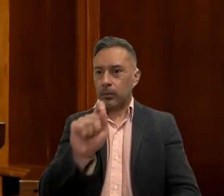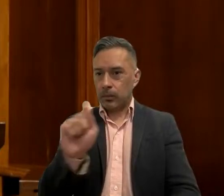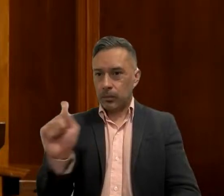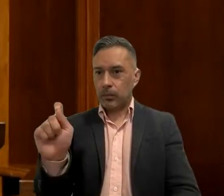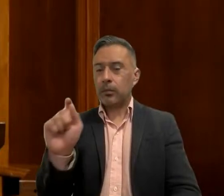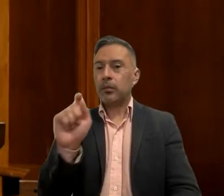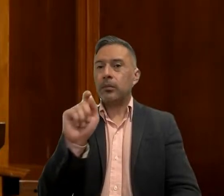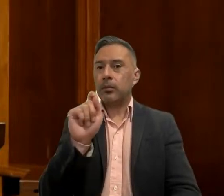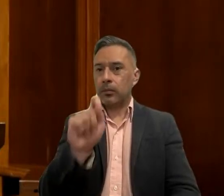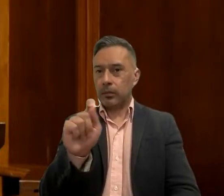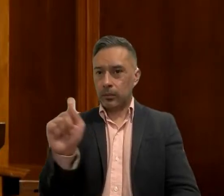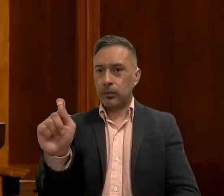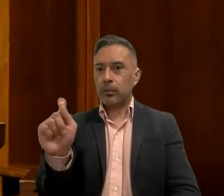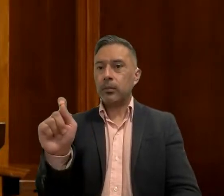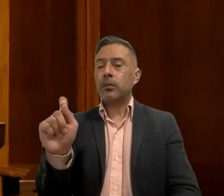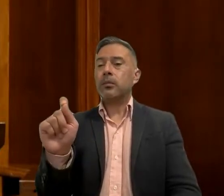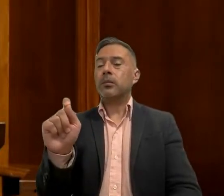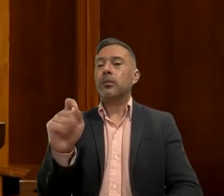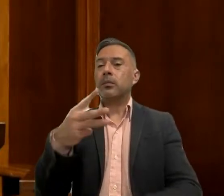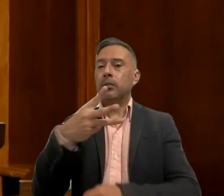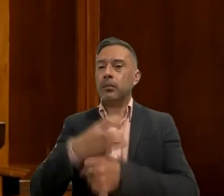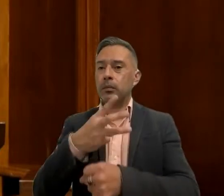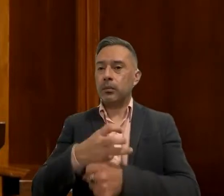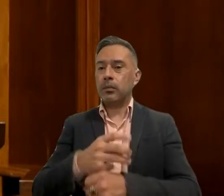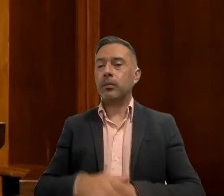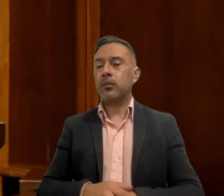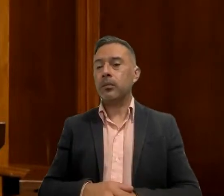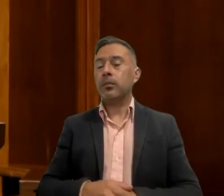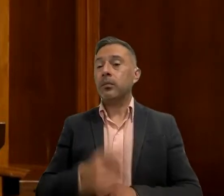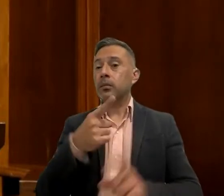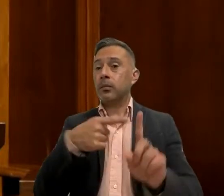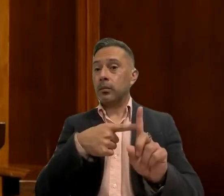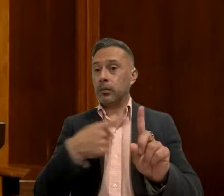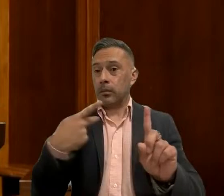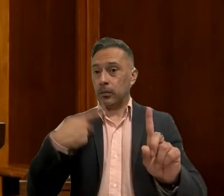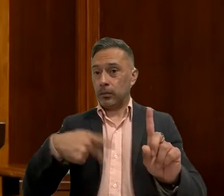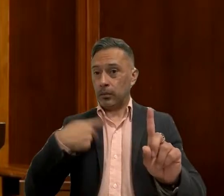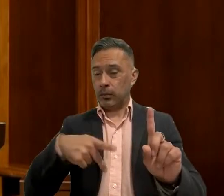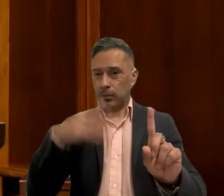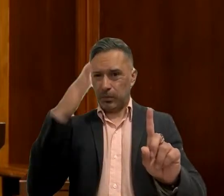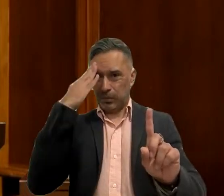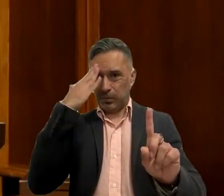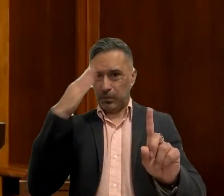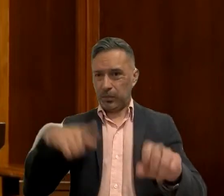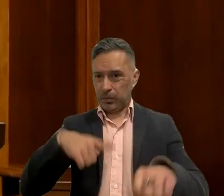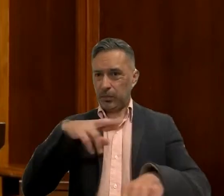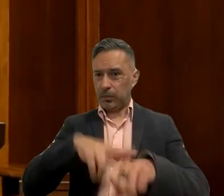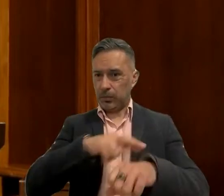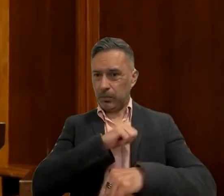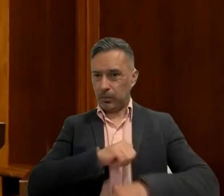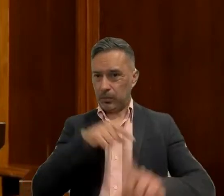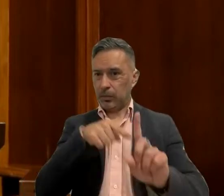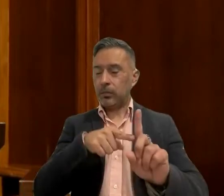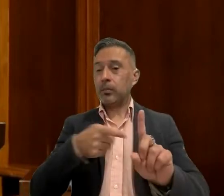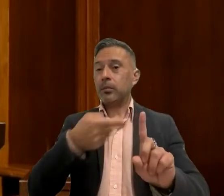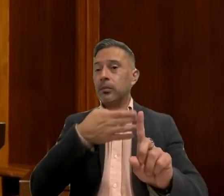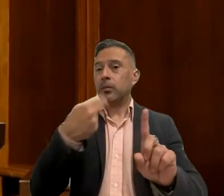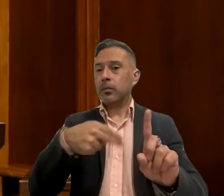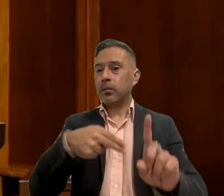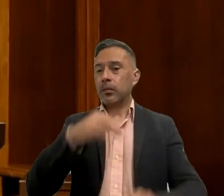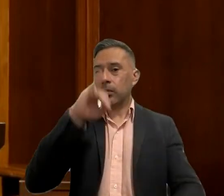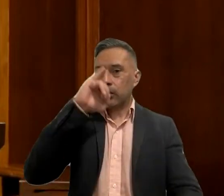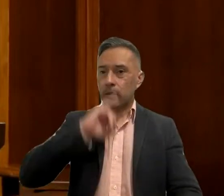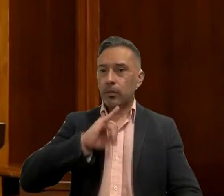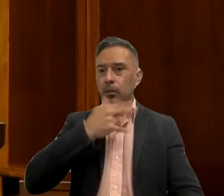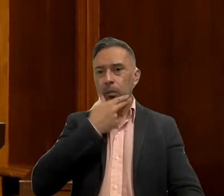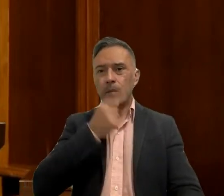puntos suspensivos. Tercera, la persona titular del Poder Ejecutivo se denominará jefa o jefe de gobierno de la